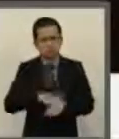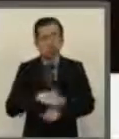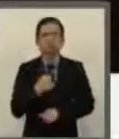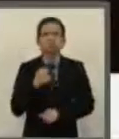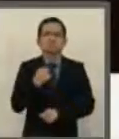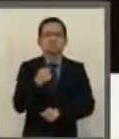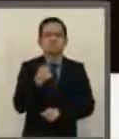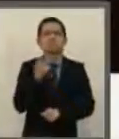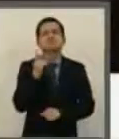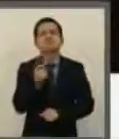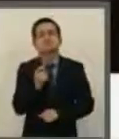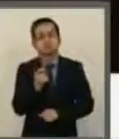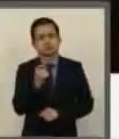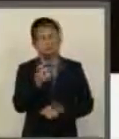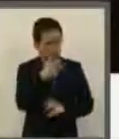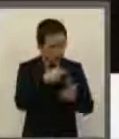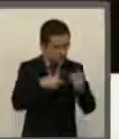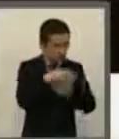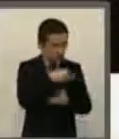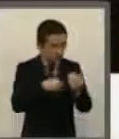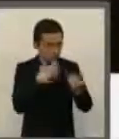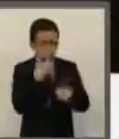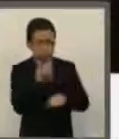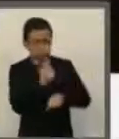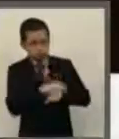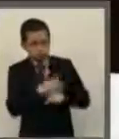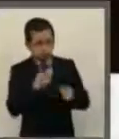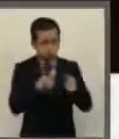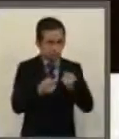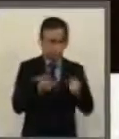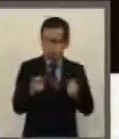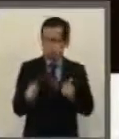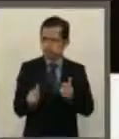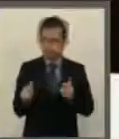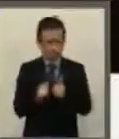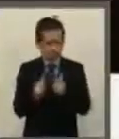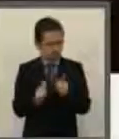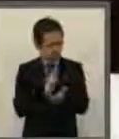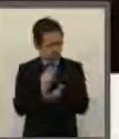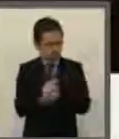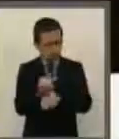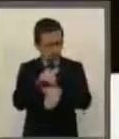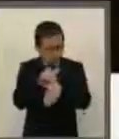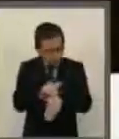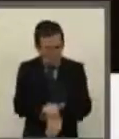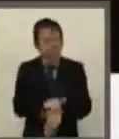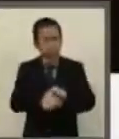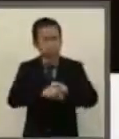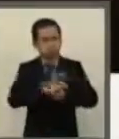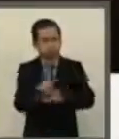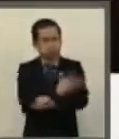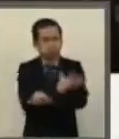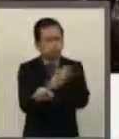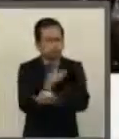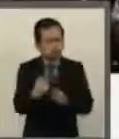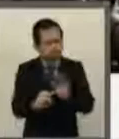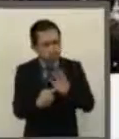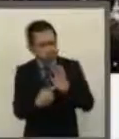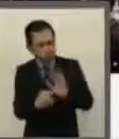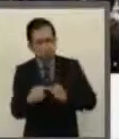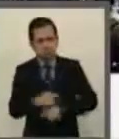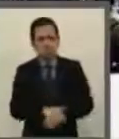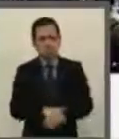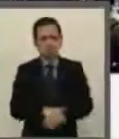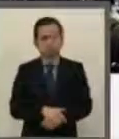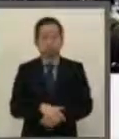administración de los recursos públicos con total legalidad y transparencia. Por lo anterior, consideramos que es necesario